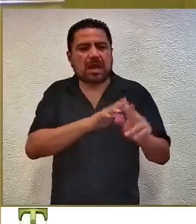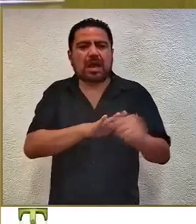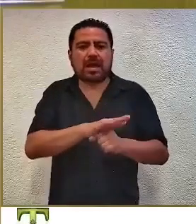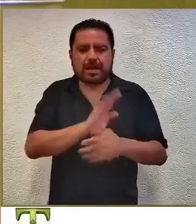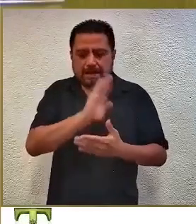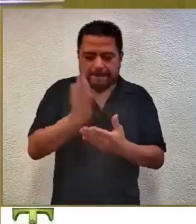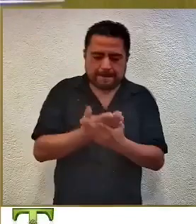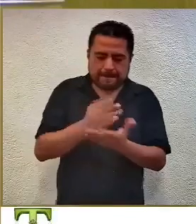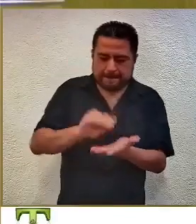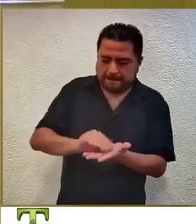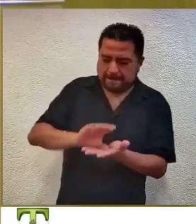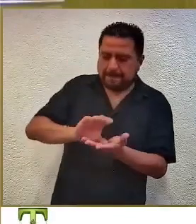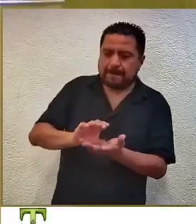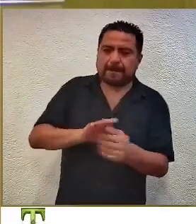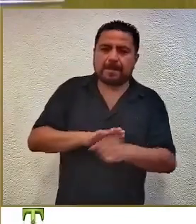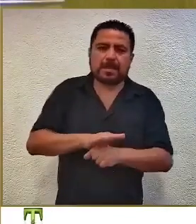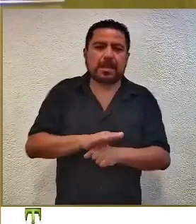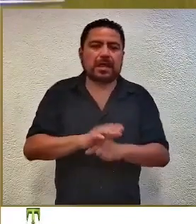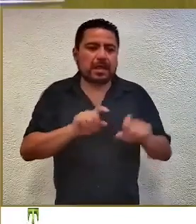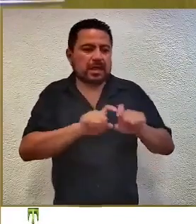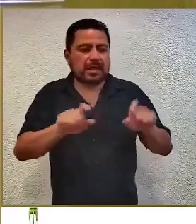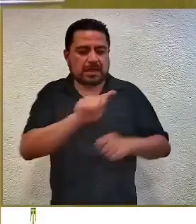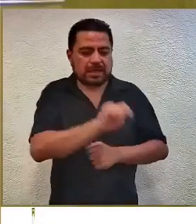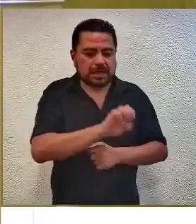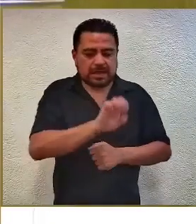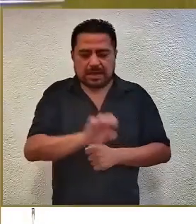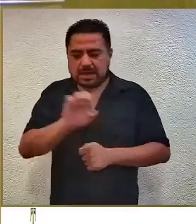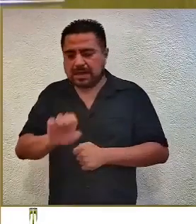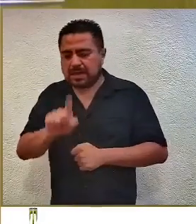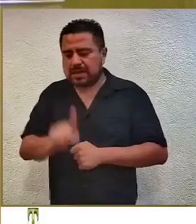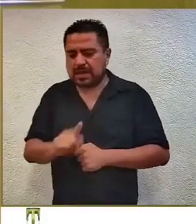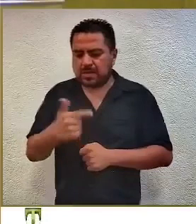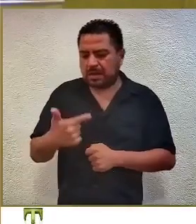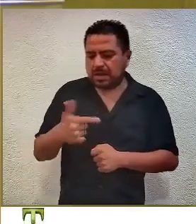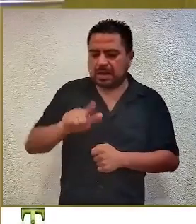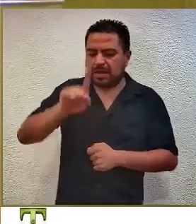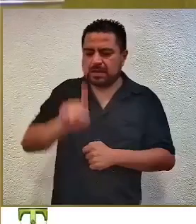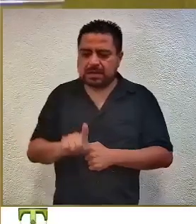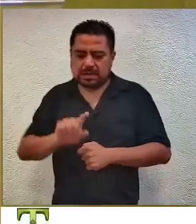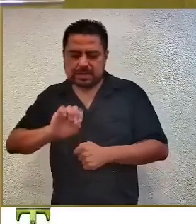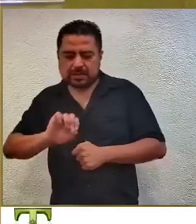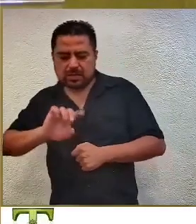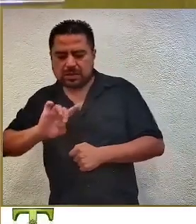al expediente identificado con la clave TEE/GEC